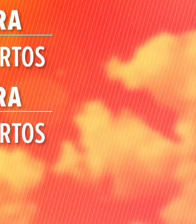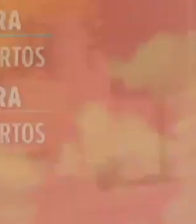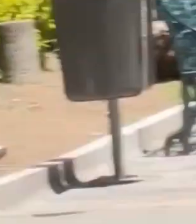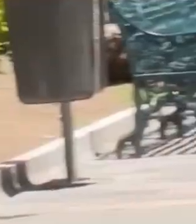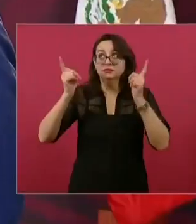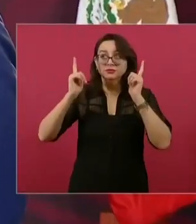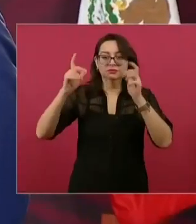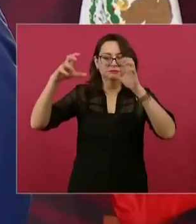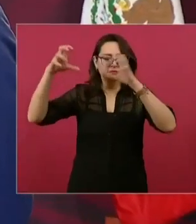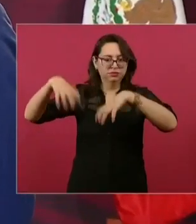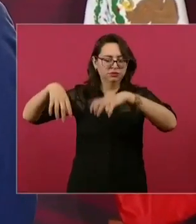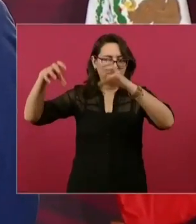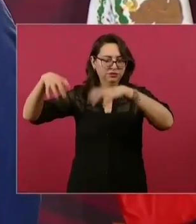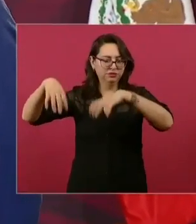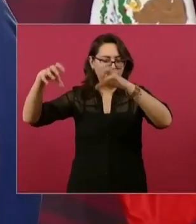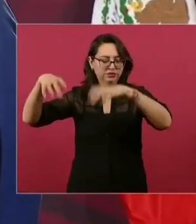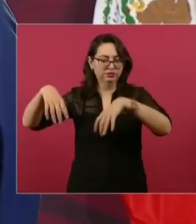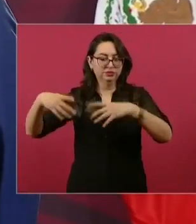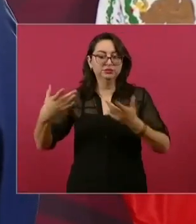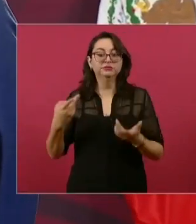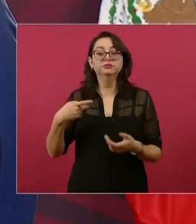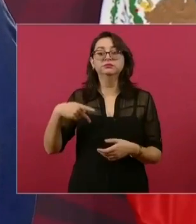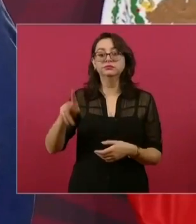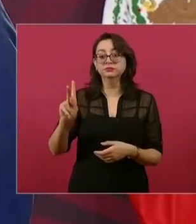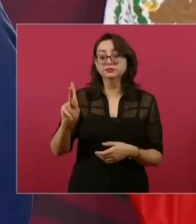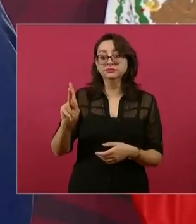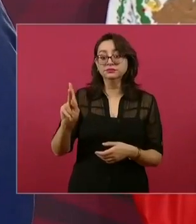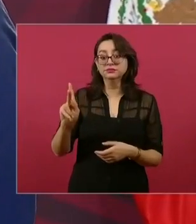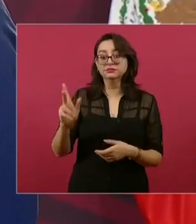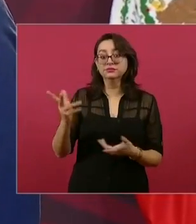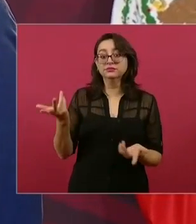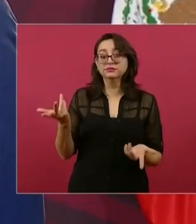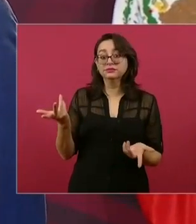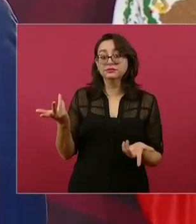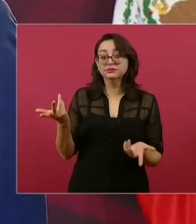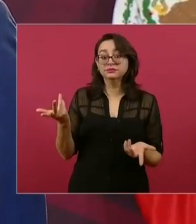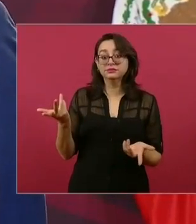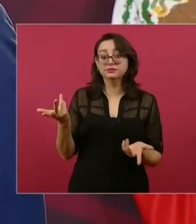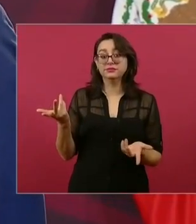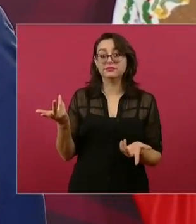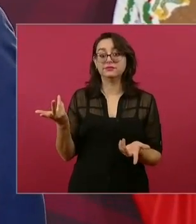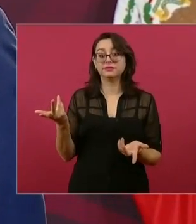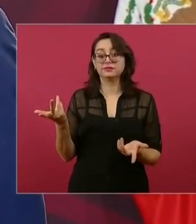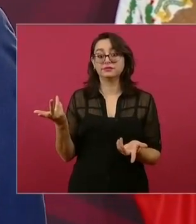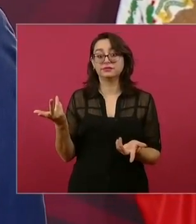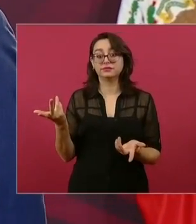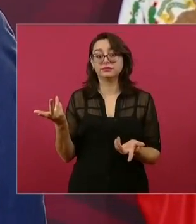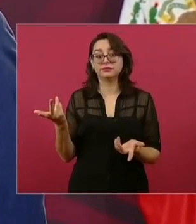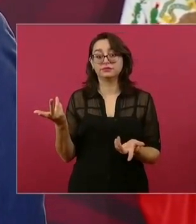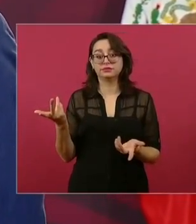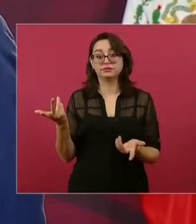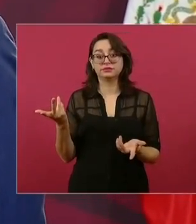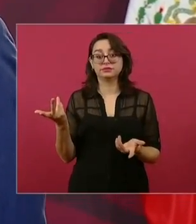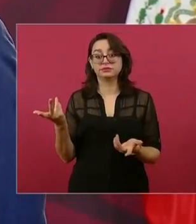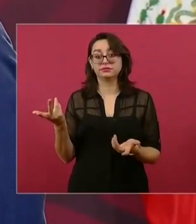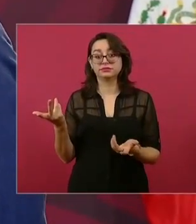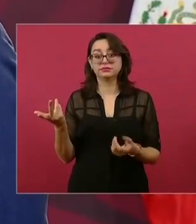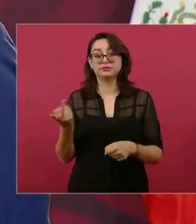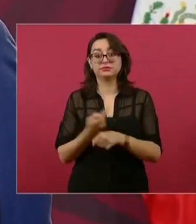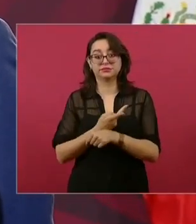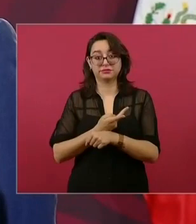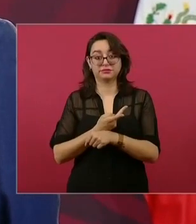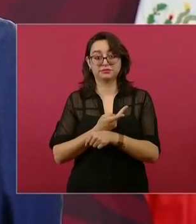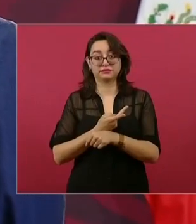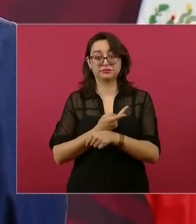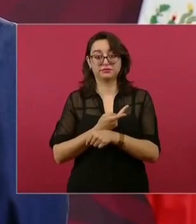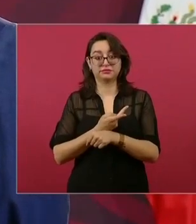Alcocer señaló que informarán Próximamente Mientras que el presidente López Obrador aseguró que este tema se magnifica en